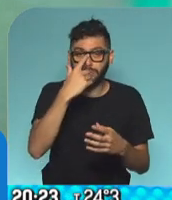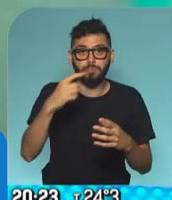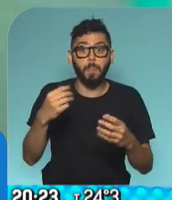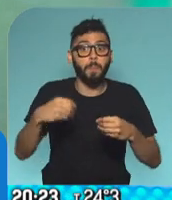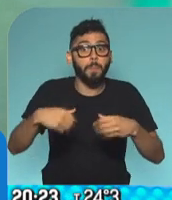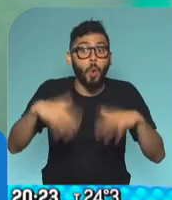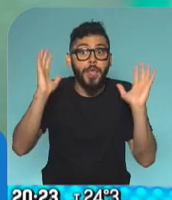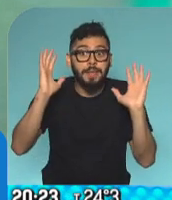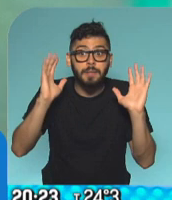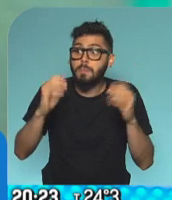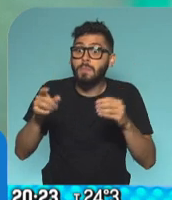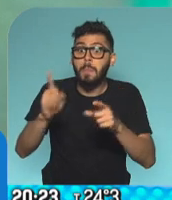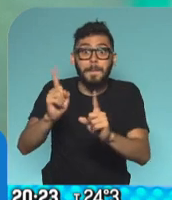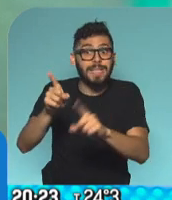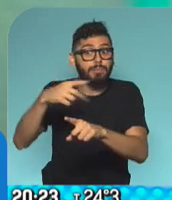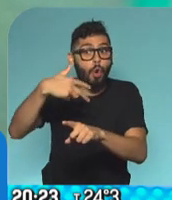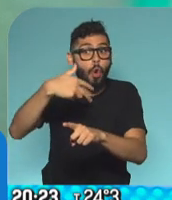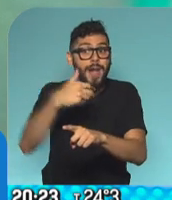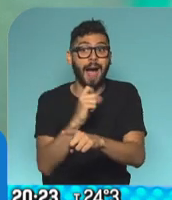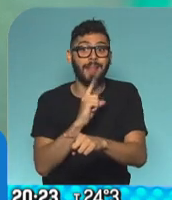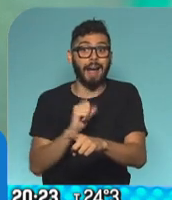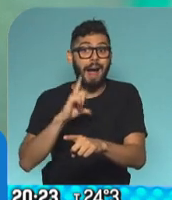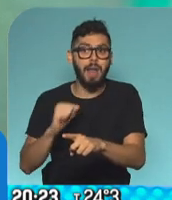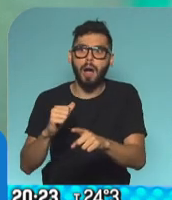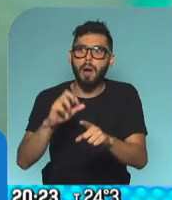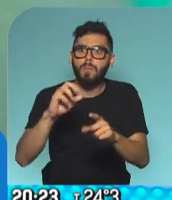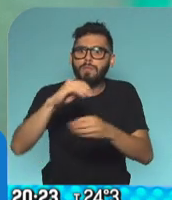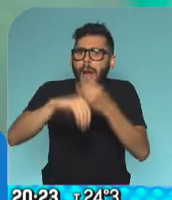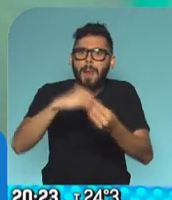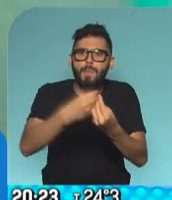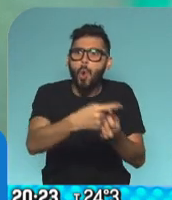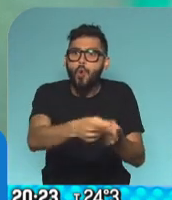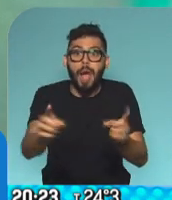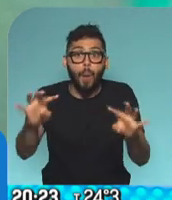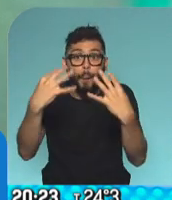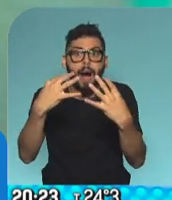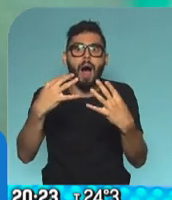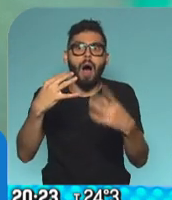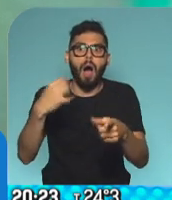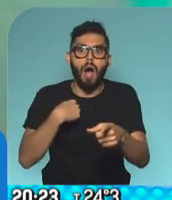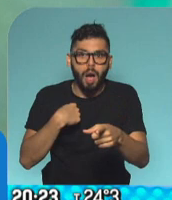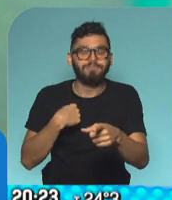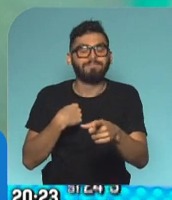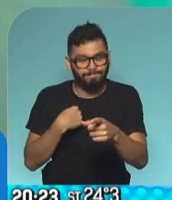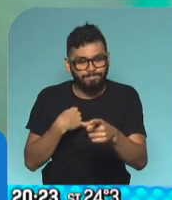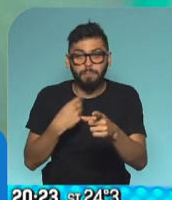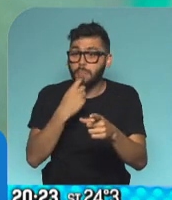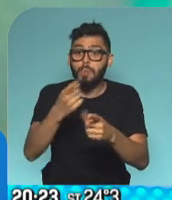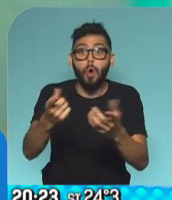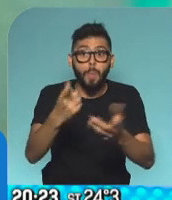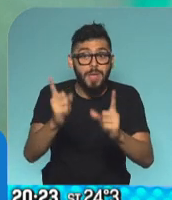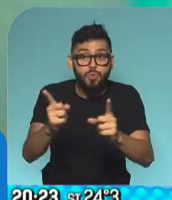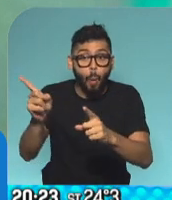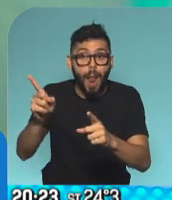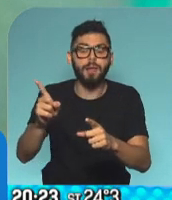familias en la misma situación que natalia y entonces se pueden con un turno a nuestras oficinas acercar y decir que vienen justamente a